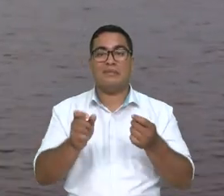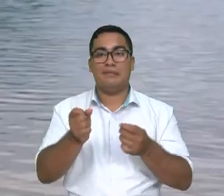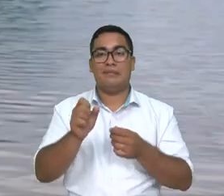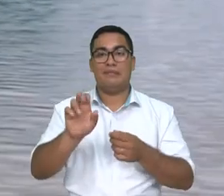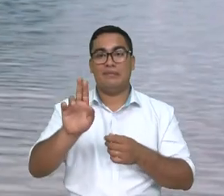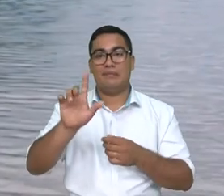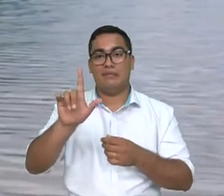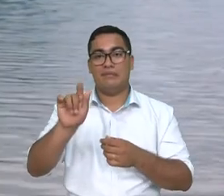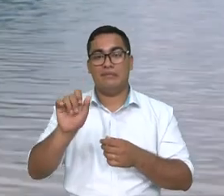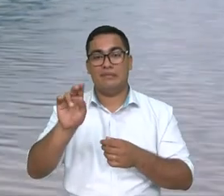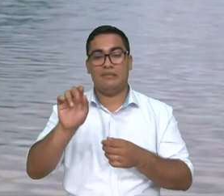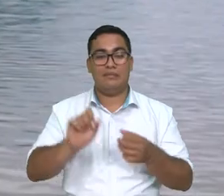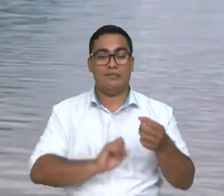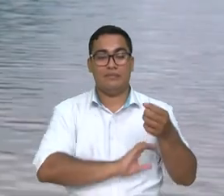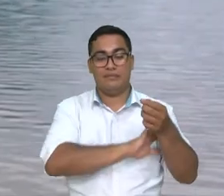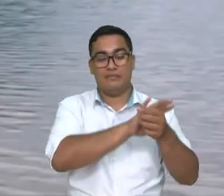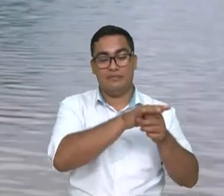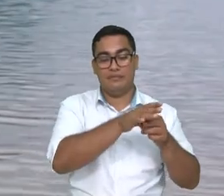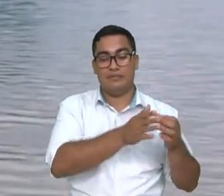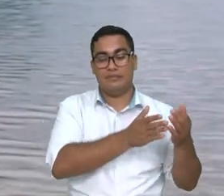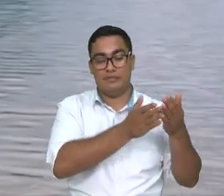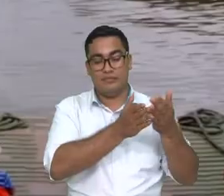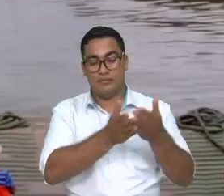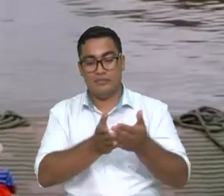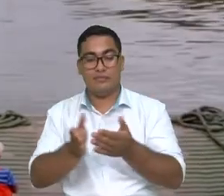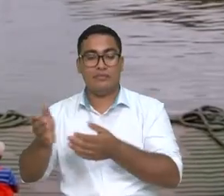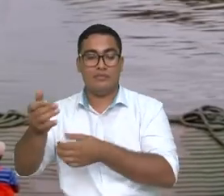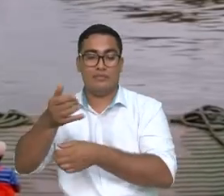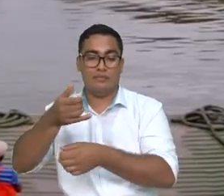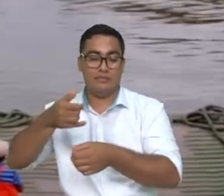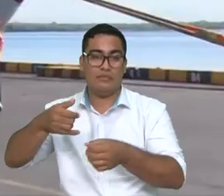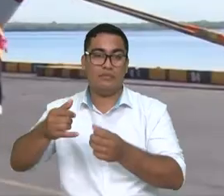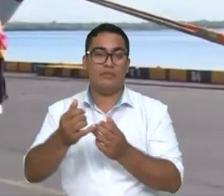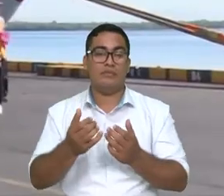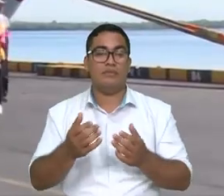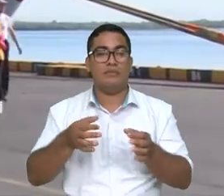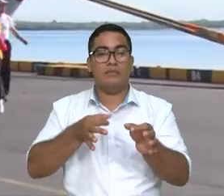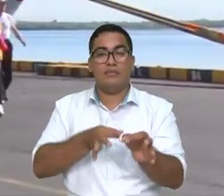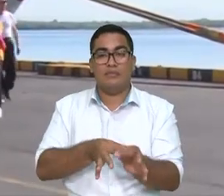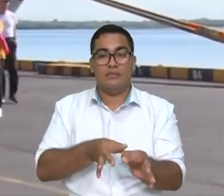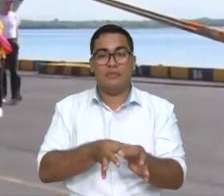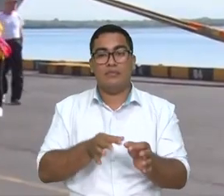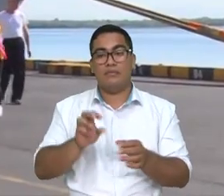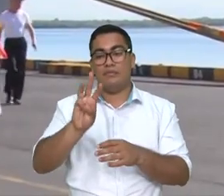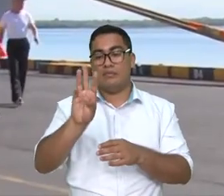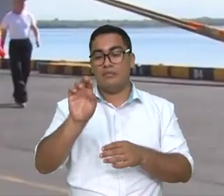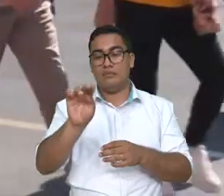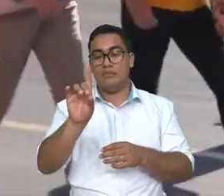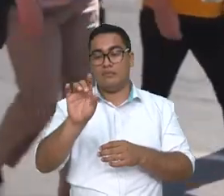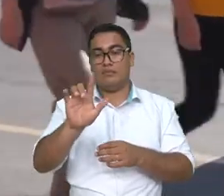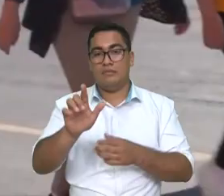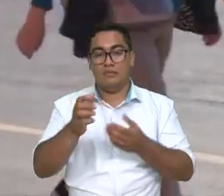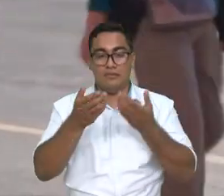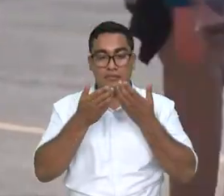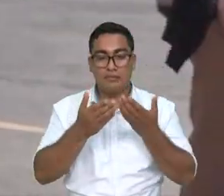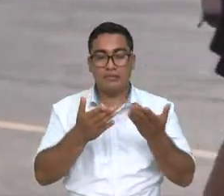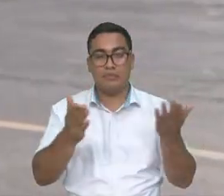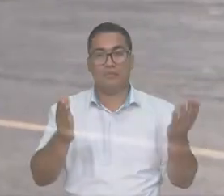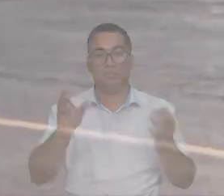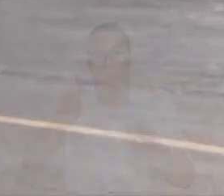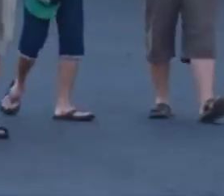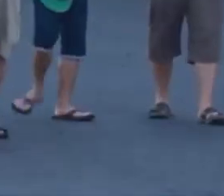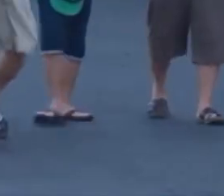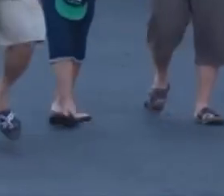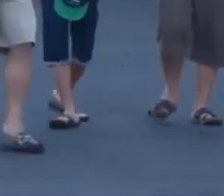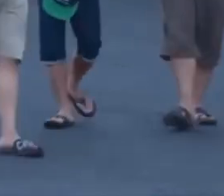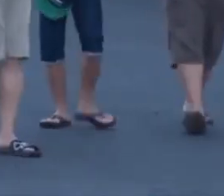San Jorge hacia Altagracia, isla de Ometepe. Con cámara de Wendel Noguera para el canal parlamentario, les